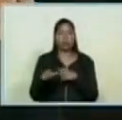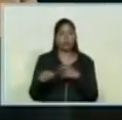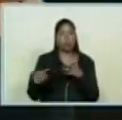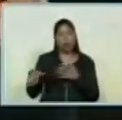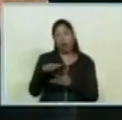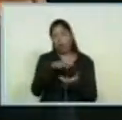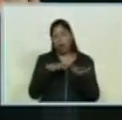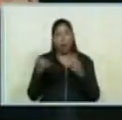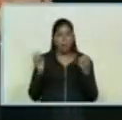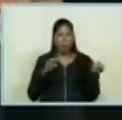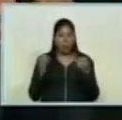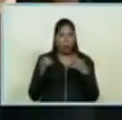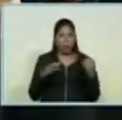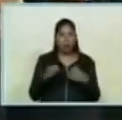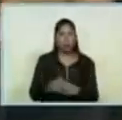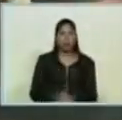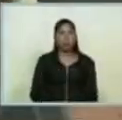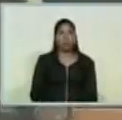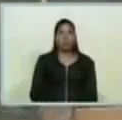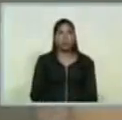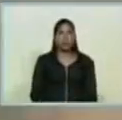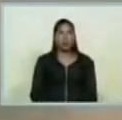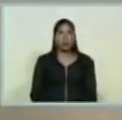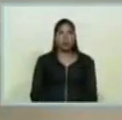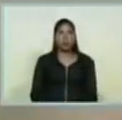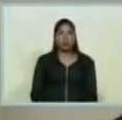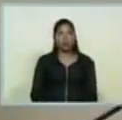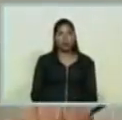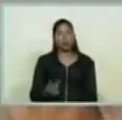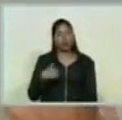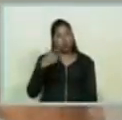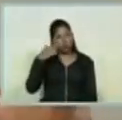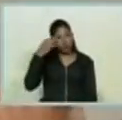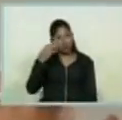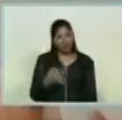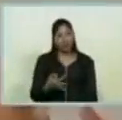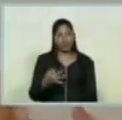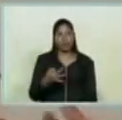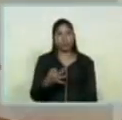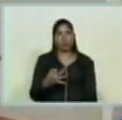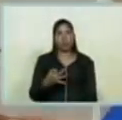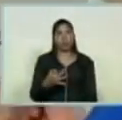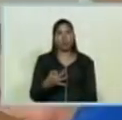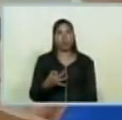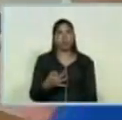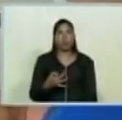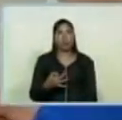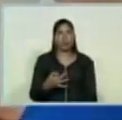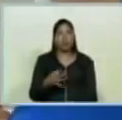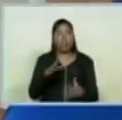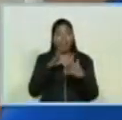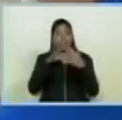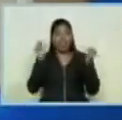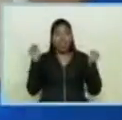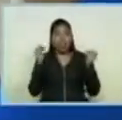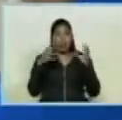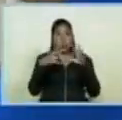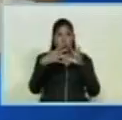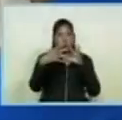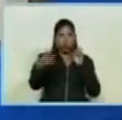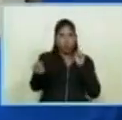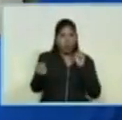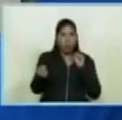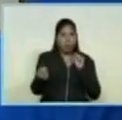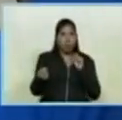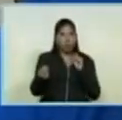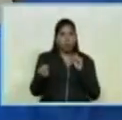viviendo y debemos consolidar. Creo en la palabra, creo en el entendimiento nacional, creo que